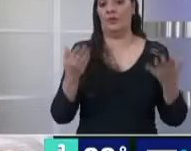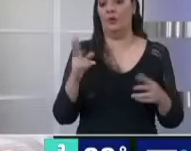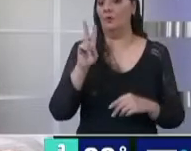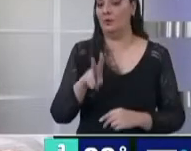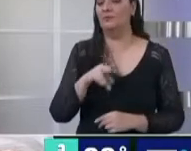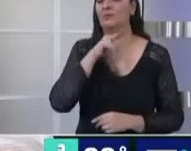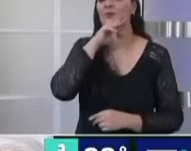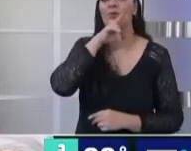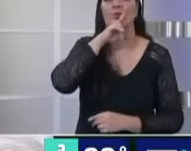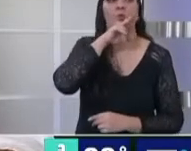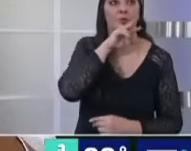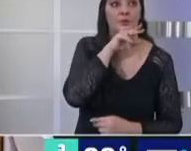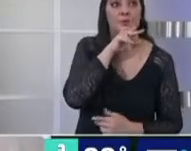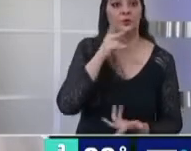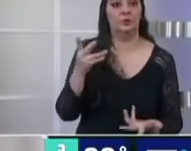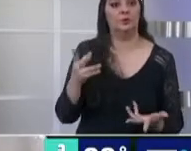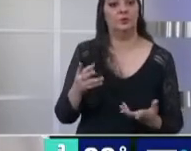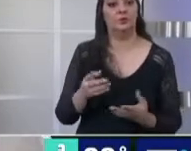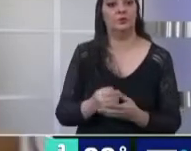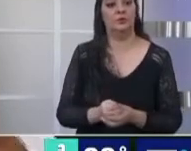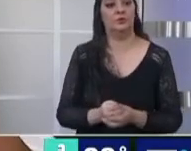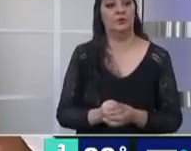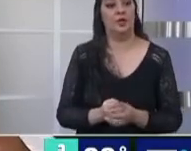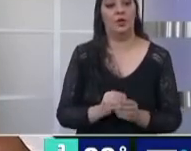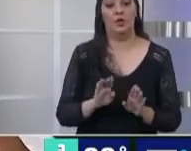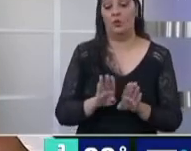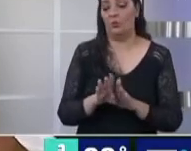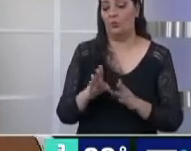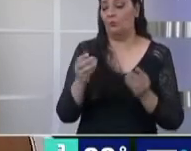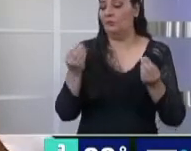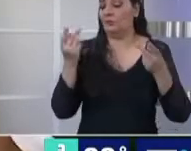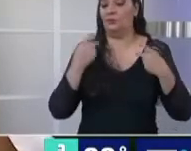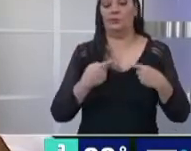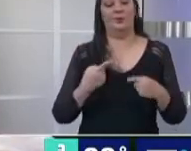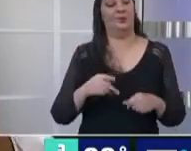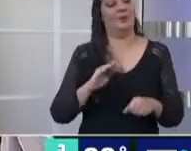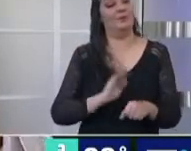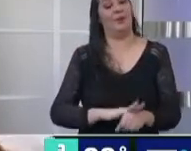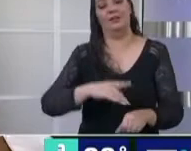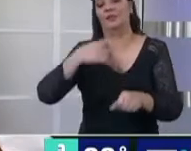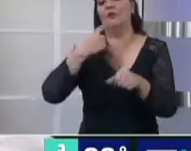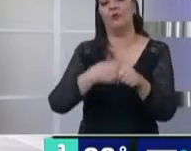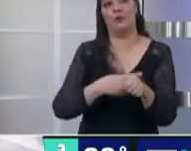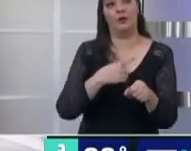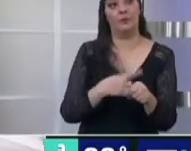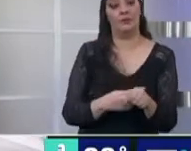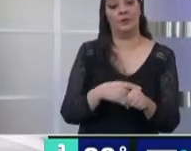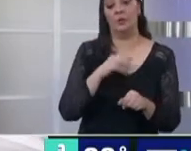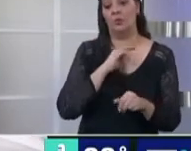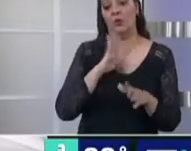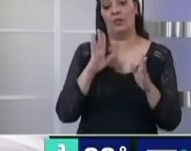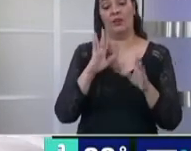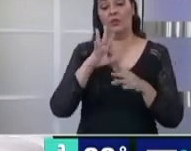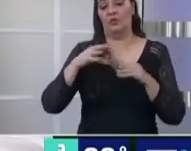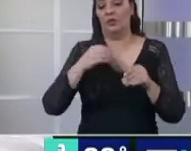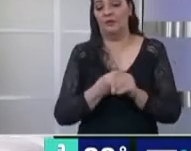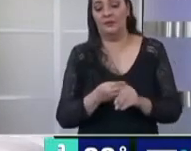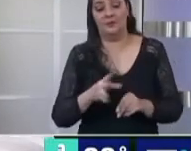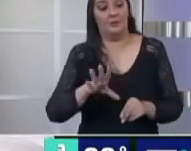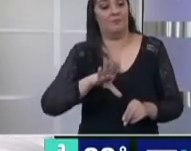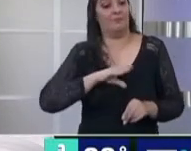preocupa el aumento en el número de casos, un posible rebrote. Nos preocupa